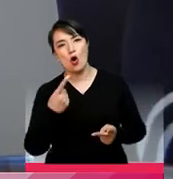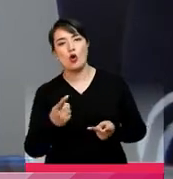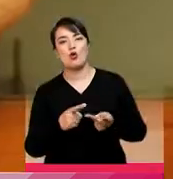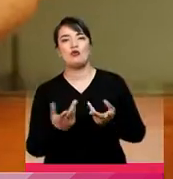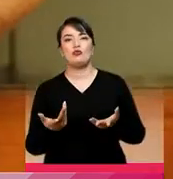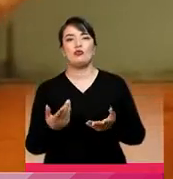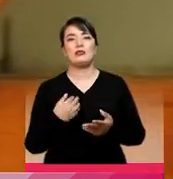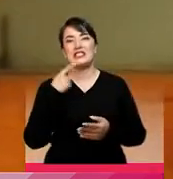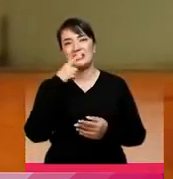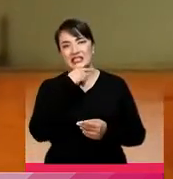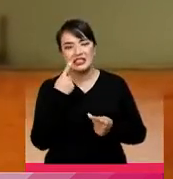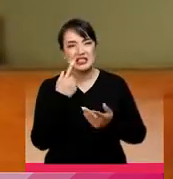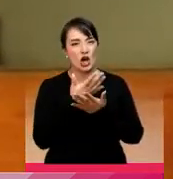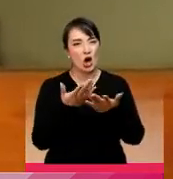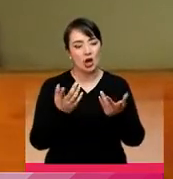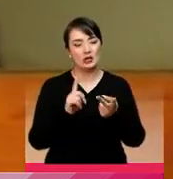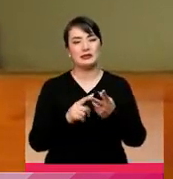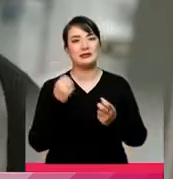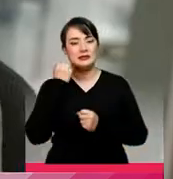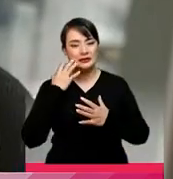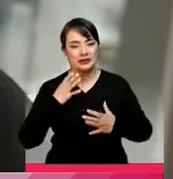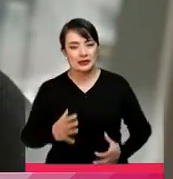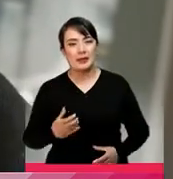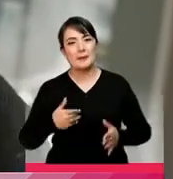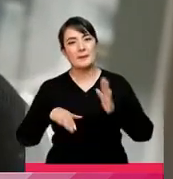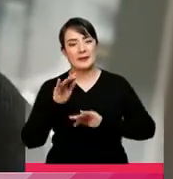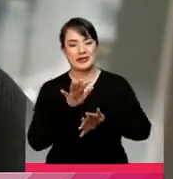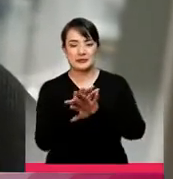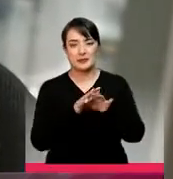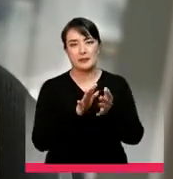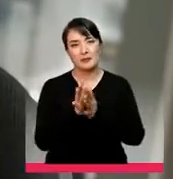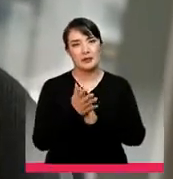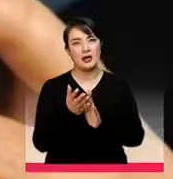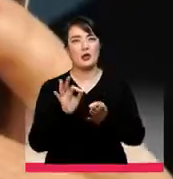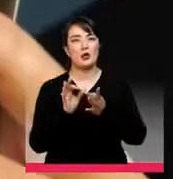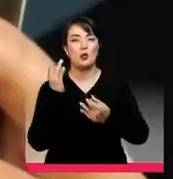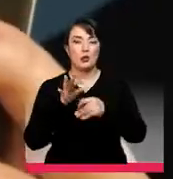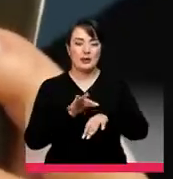bucal, también aseo, especialmente de manos y cuidado de la piel y el pelo.